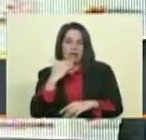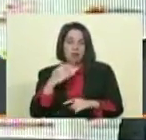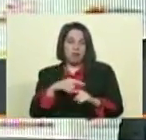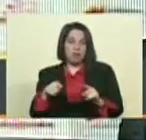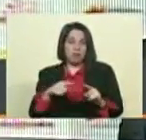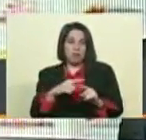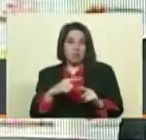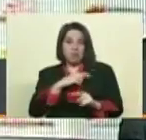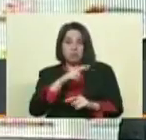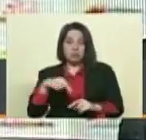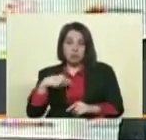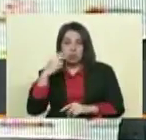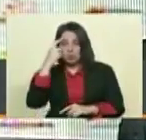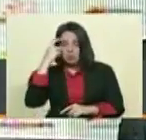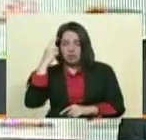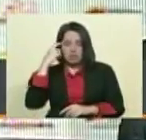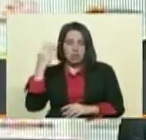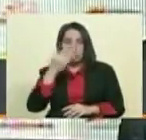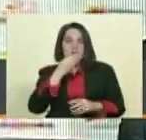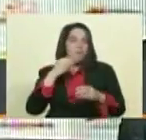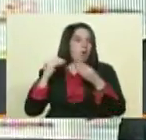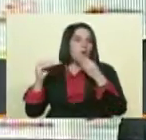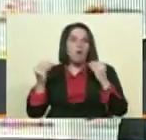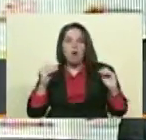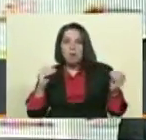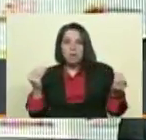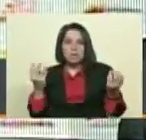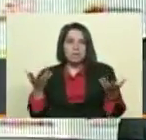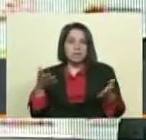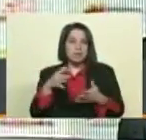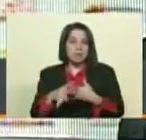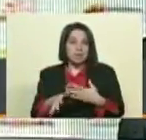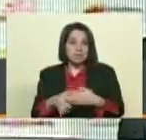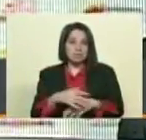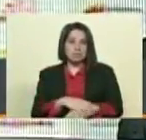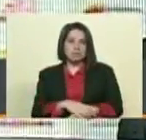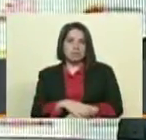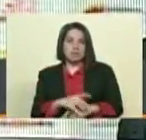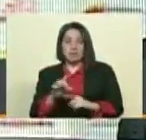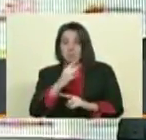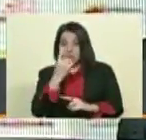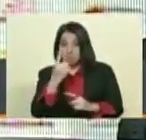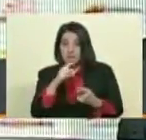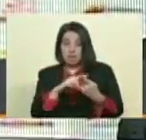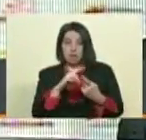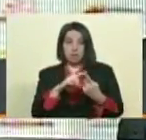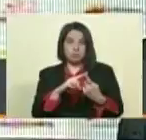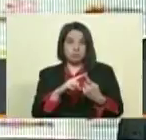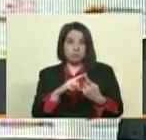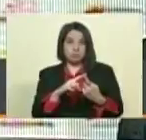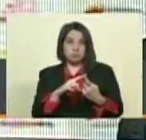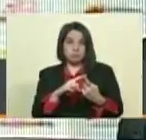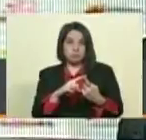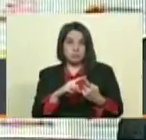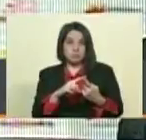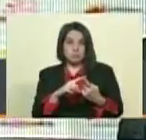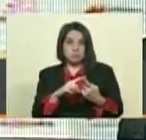bastante porque lo hemos visto desde jóvenes. Primero, el sistema educativo vamos avanzando.